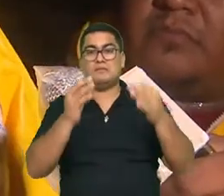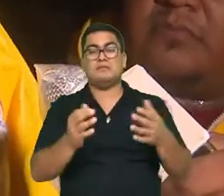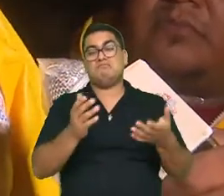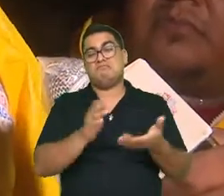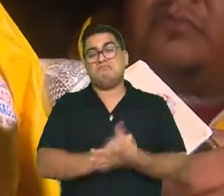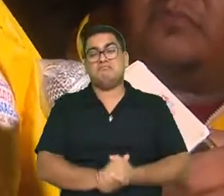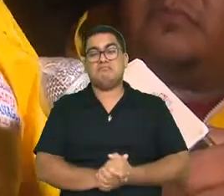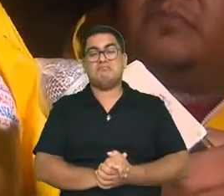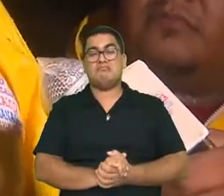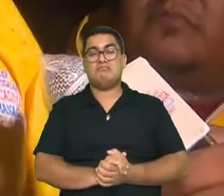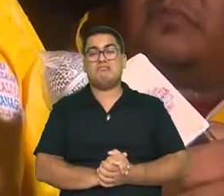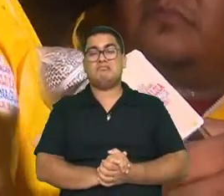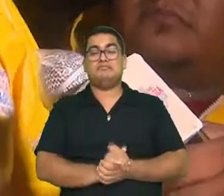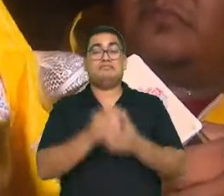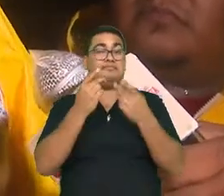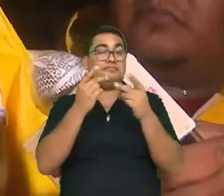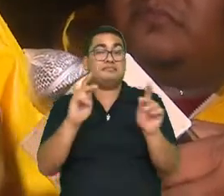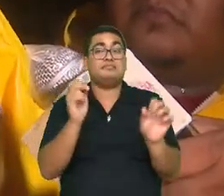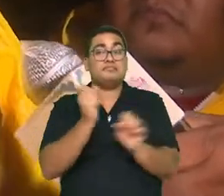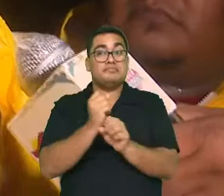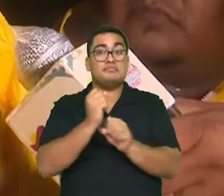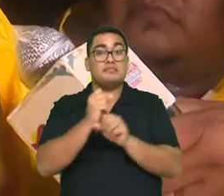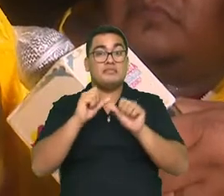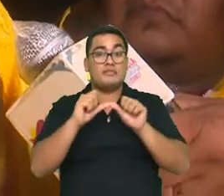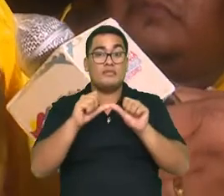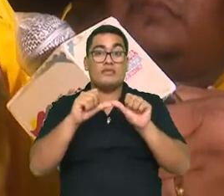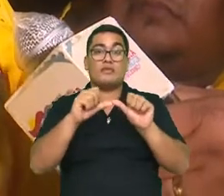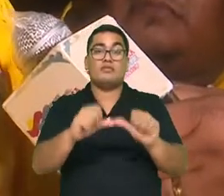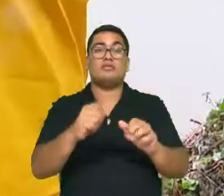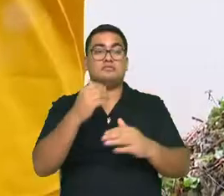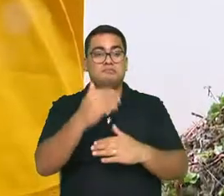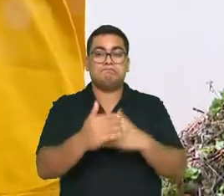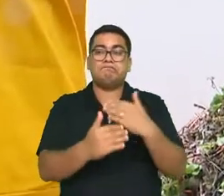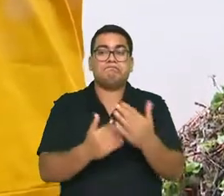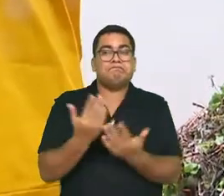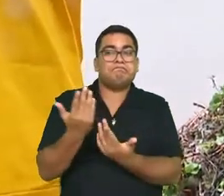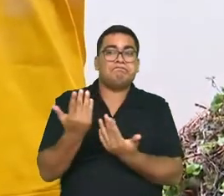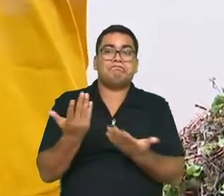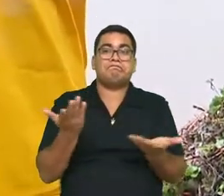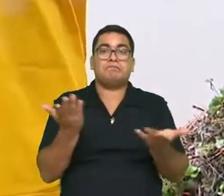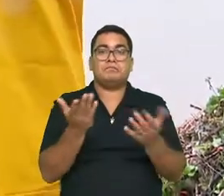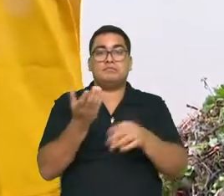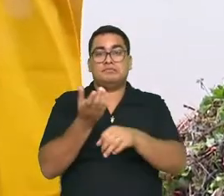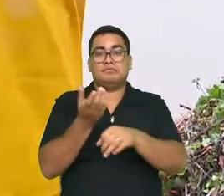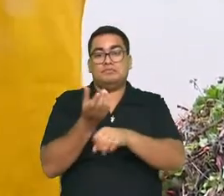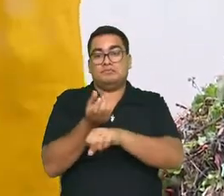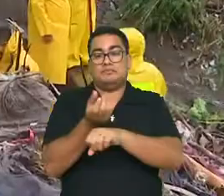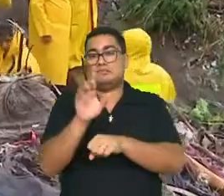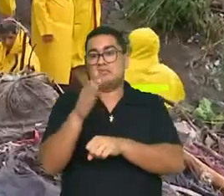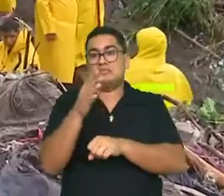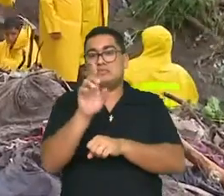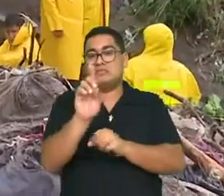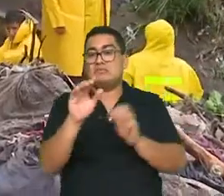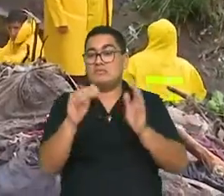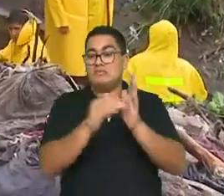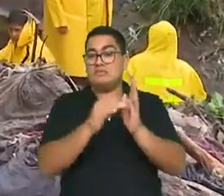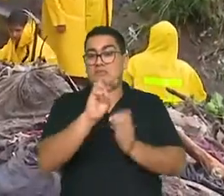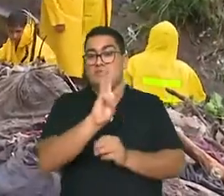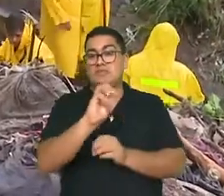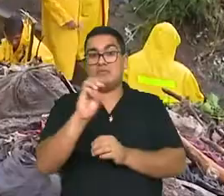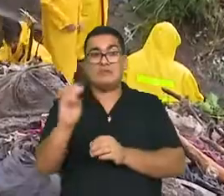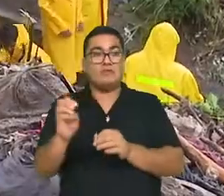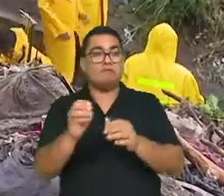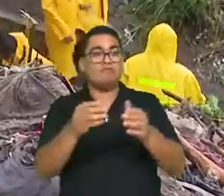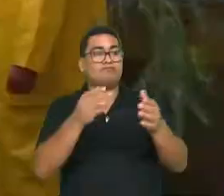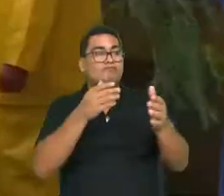anegadas, pero bueno, vamos a continuar. Todavía esto es un proceso que no ha concluido. La comuna desplegó más de 1.300 servidores públicos, quienes